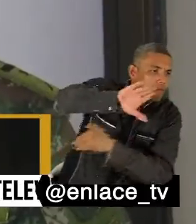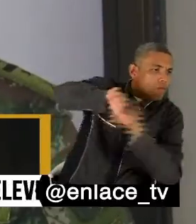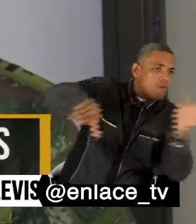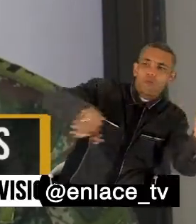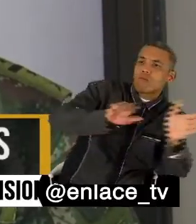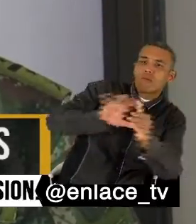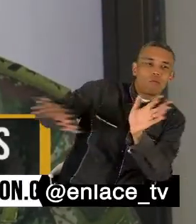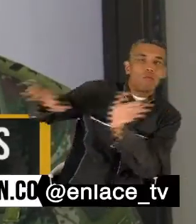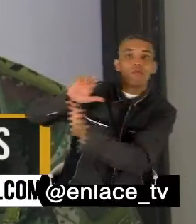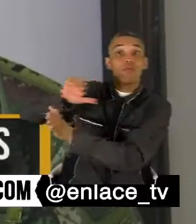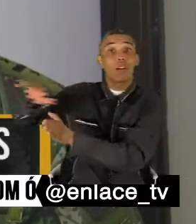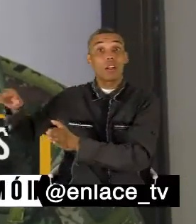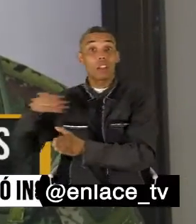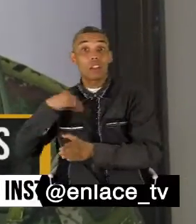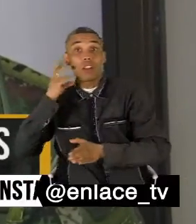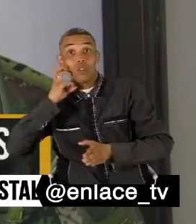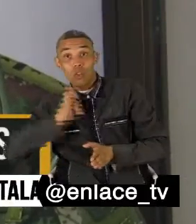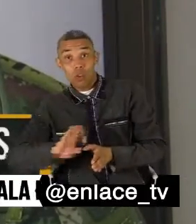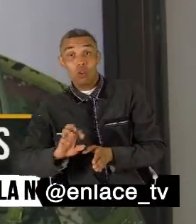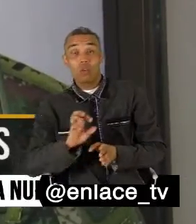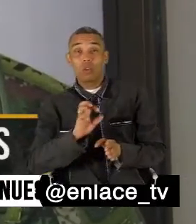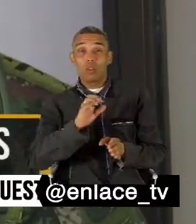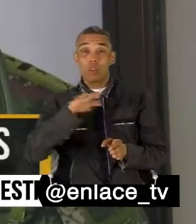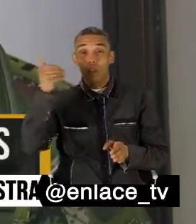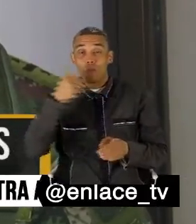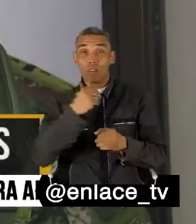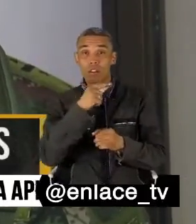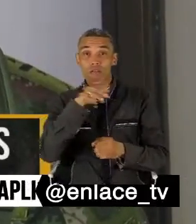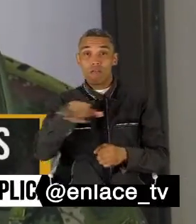fortalecer esta red de aliados, y hoy estamos reunidos